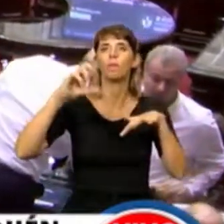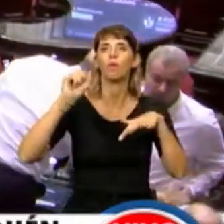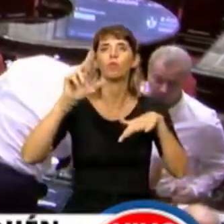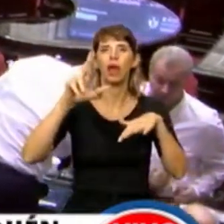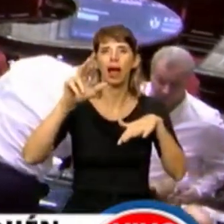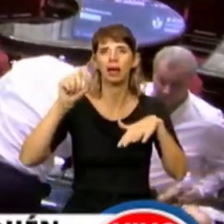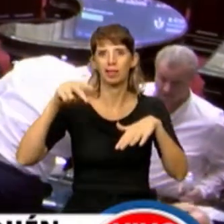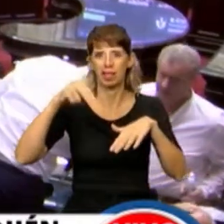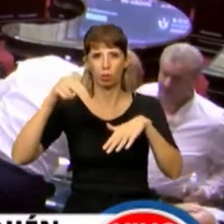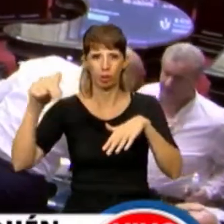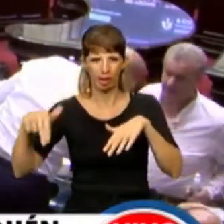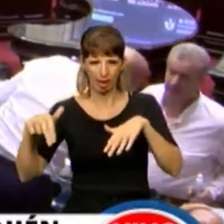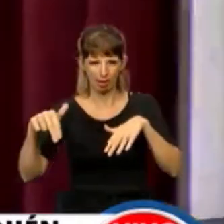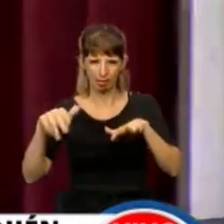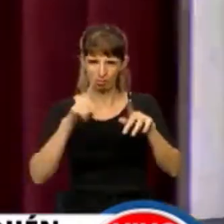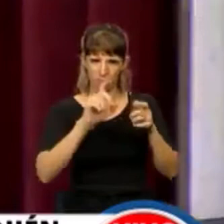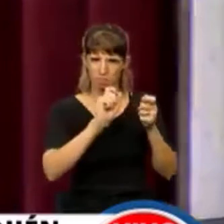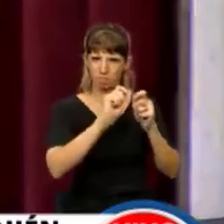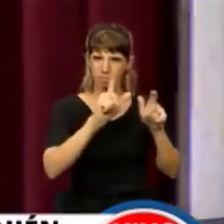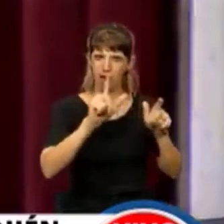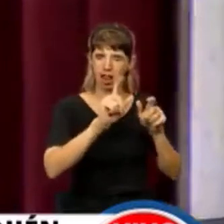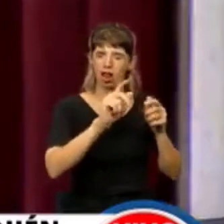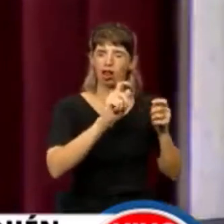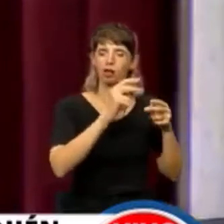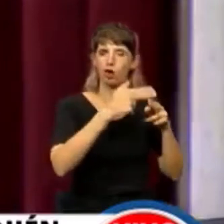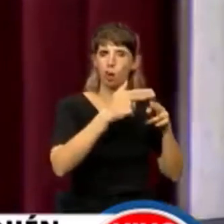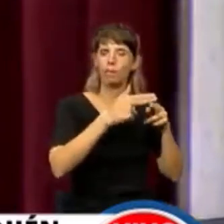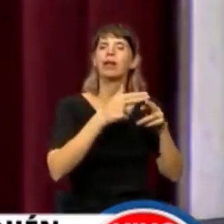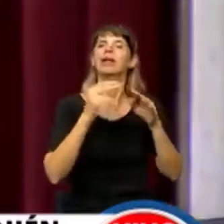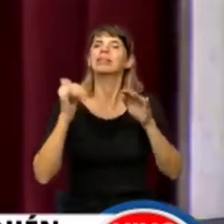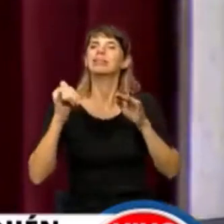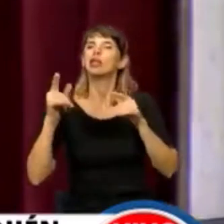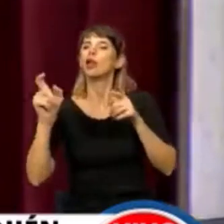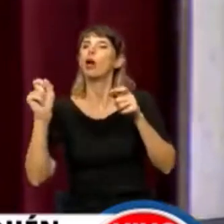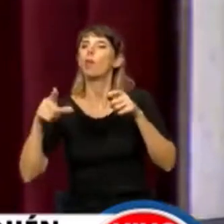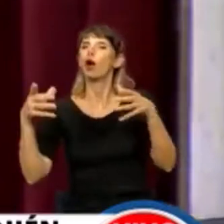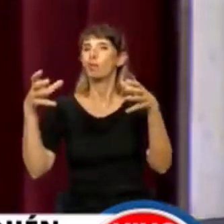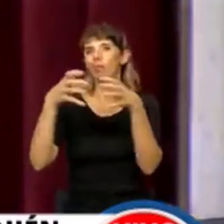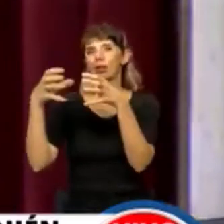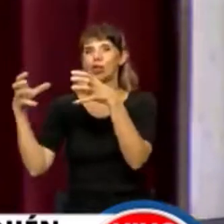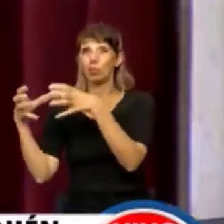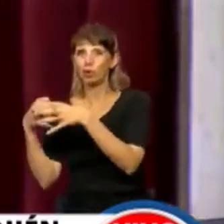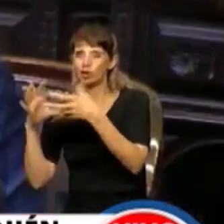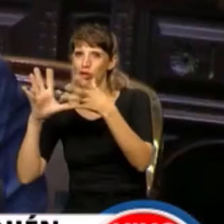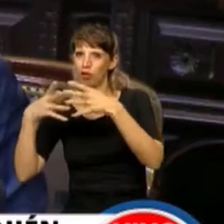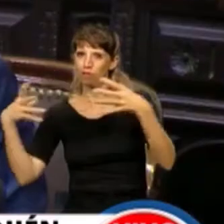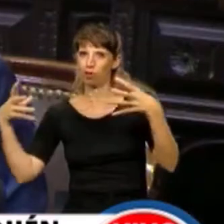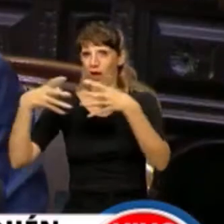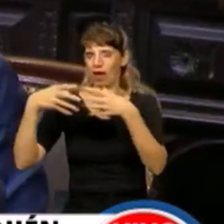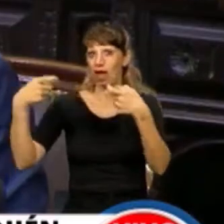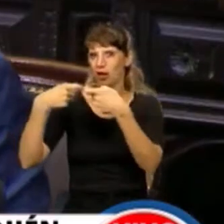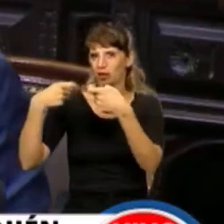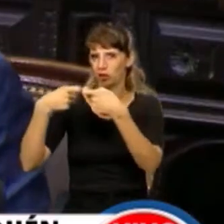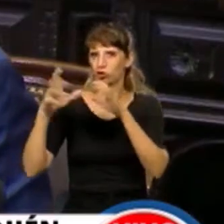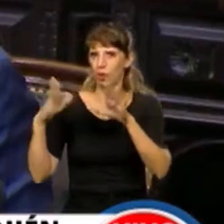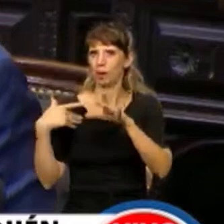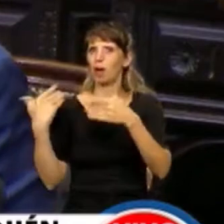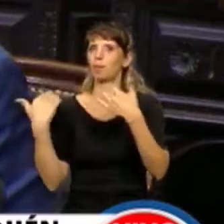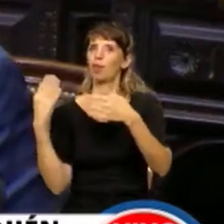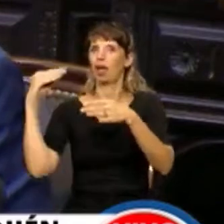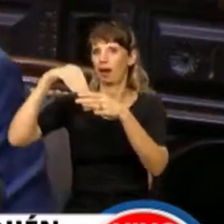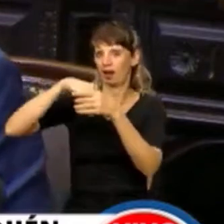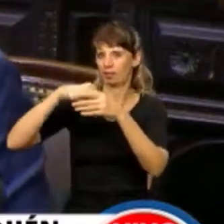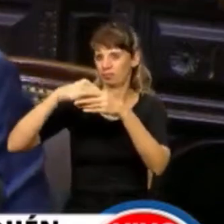pero en el marco del interbloque, porque si no, no podría intervenir en esta parte de las exposiciones, diputado. Bueno, muchas gracias. Continúe en uso de la palabra. Muchas gracias,